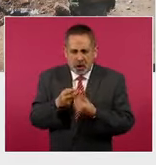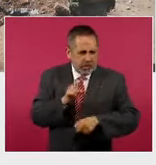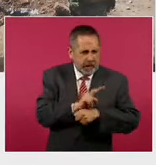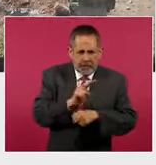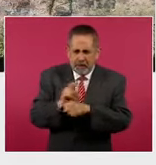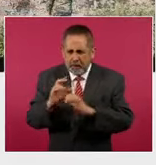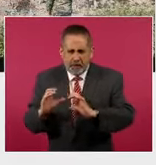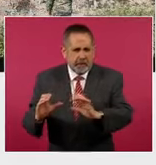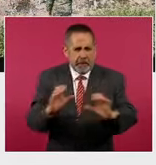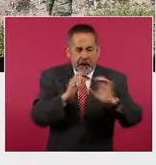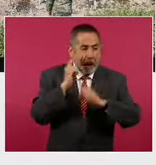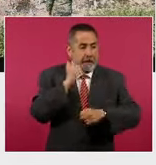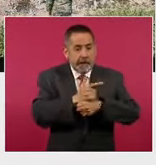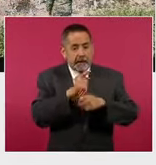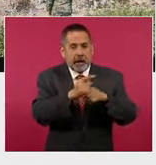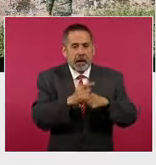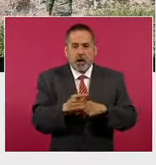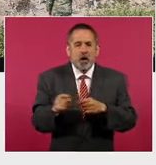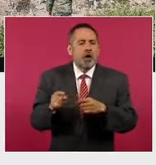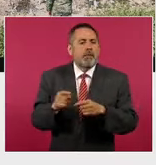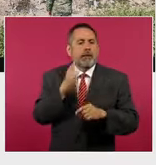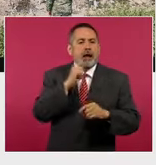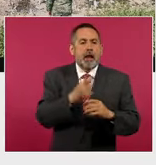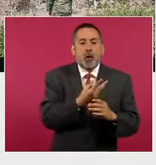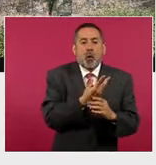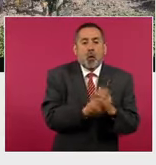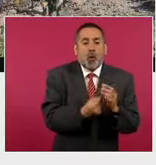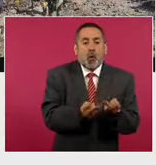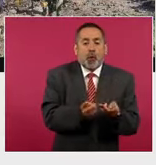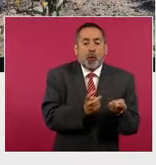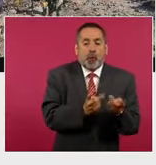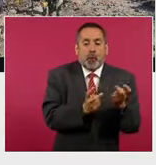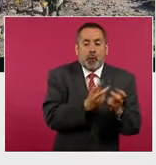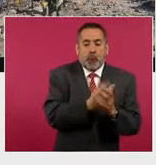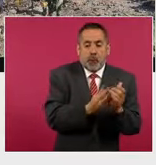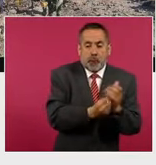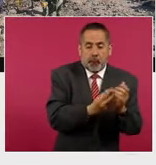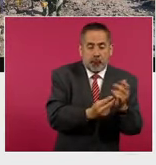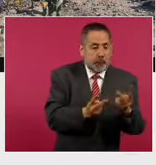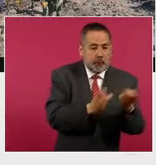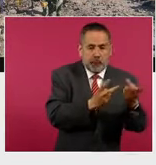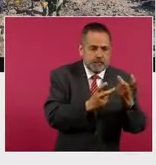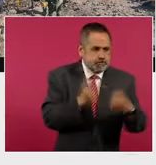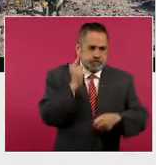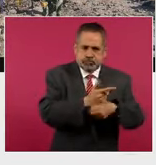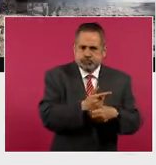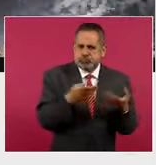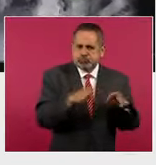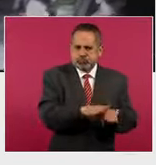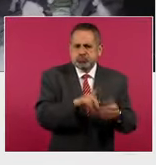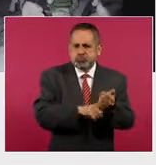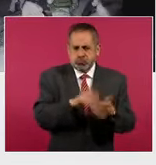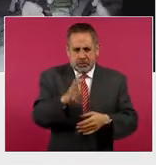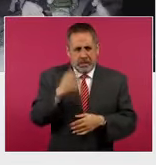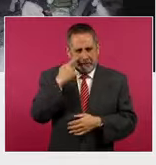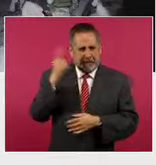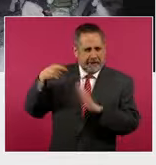importantes en cuanto a la detección de tomas clandestinas, recuperación de combustible, que ahorita en el